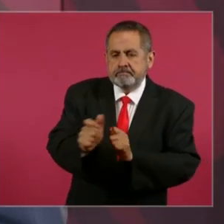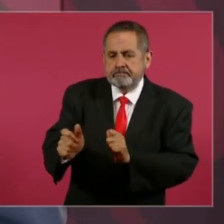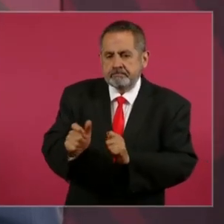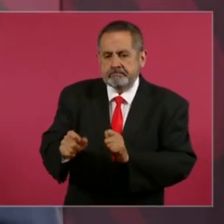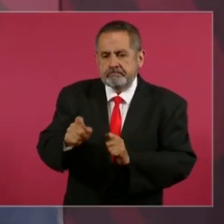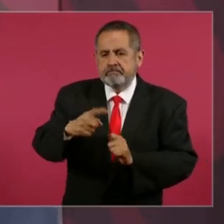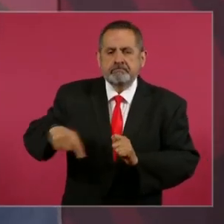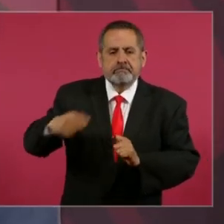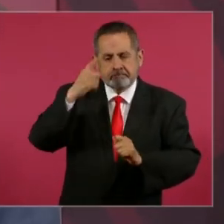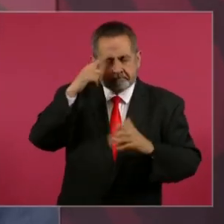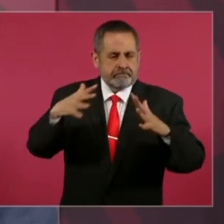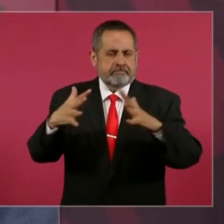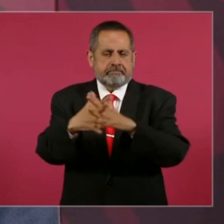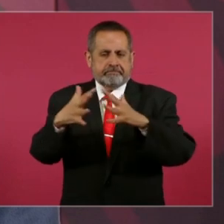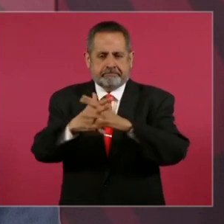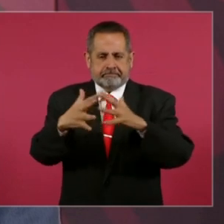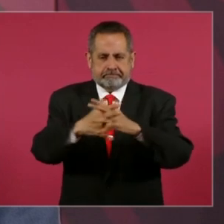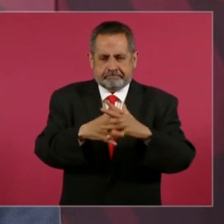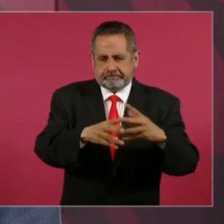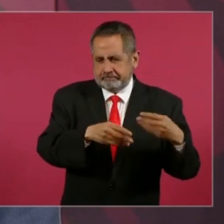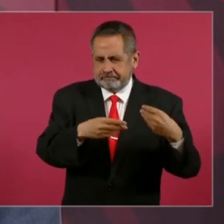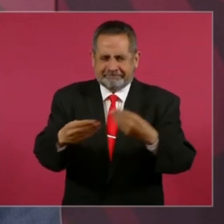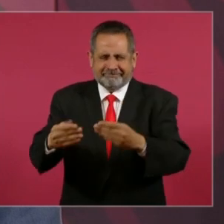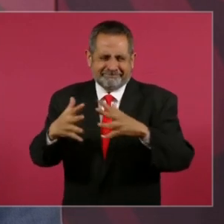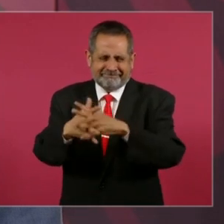a las guerras.